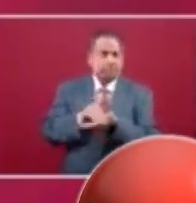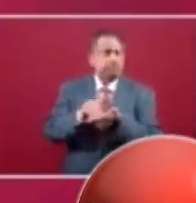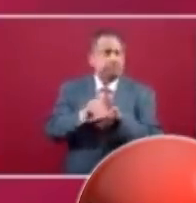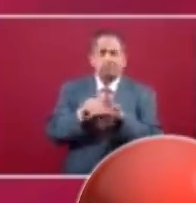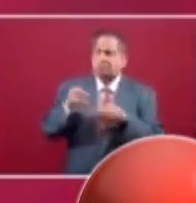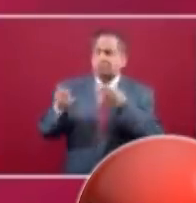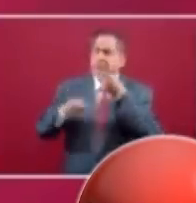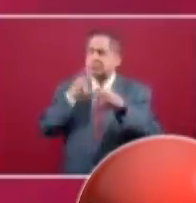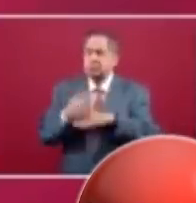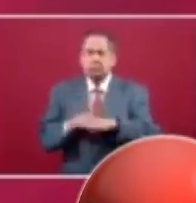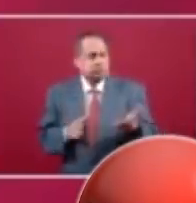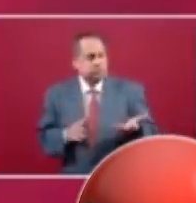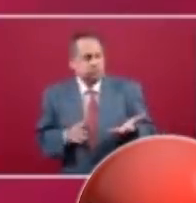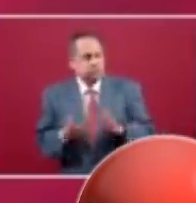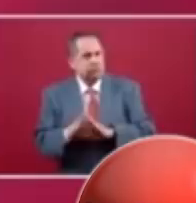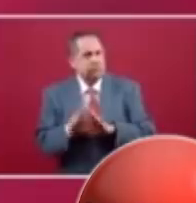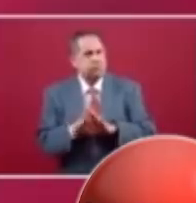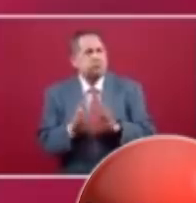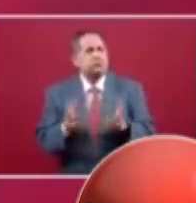y no tiene